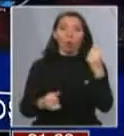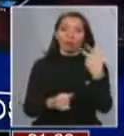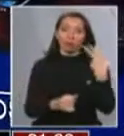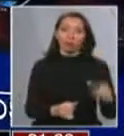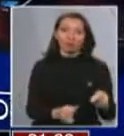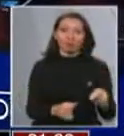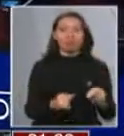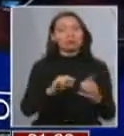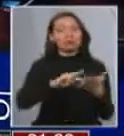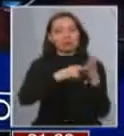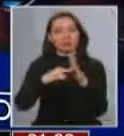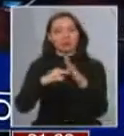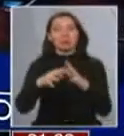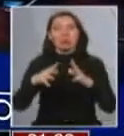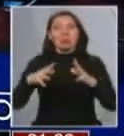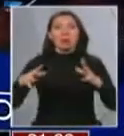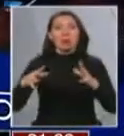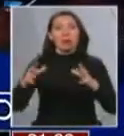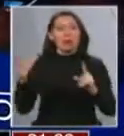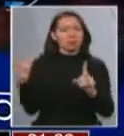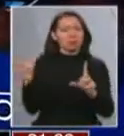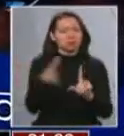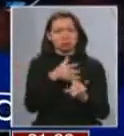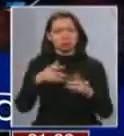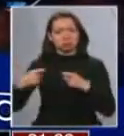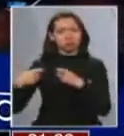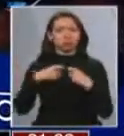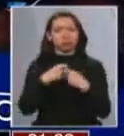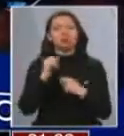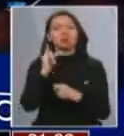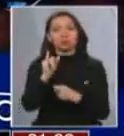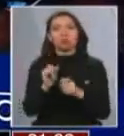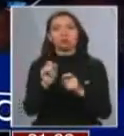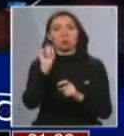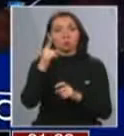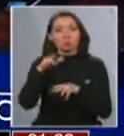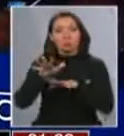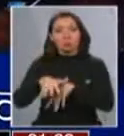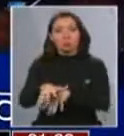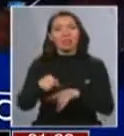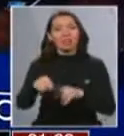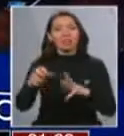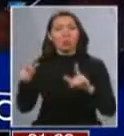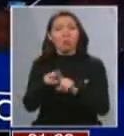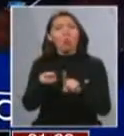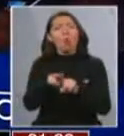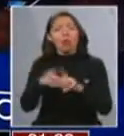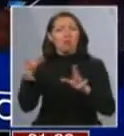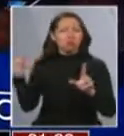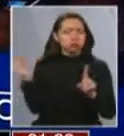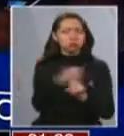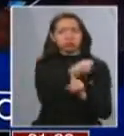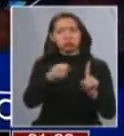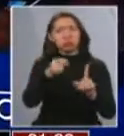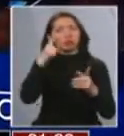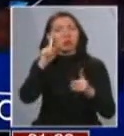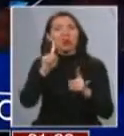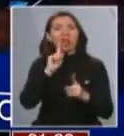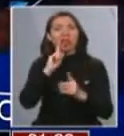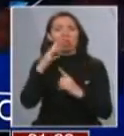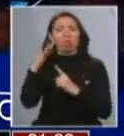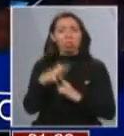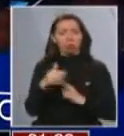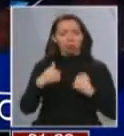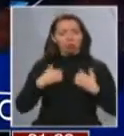Polémica que crece más cuando la violencia sí estuvo presente en una de las manifestaciones. Esa violencia que degrada no solo al que la recibe,